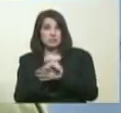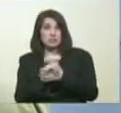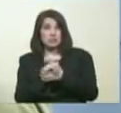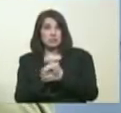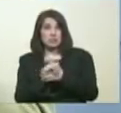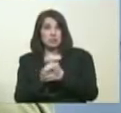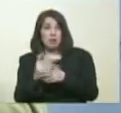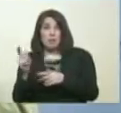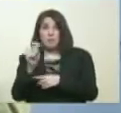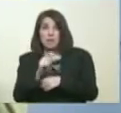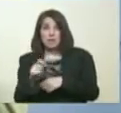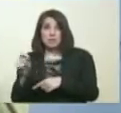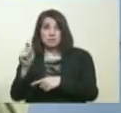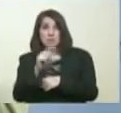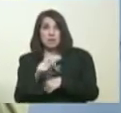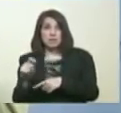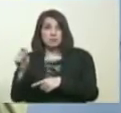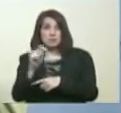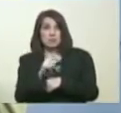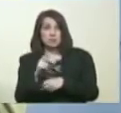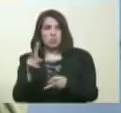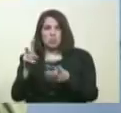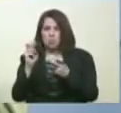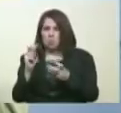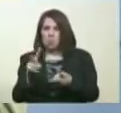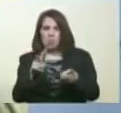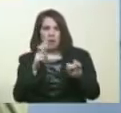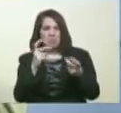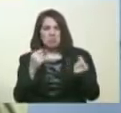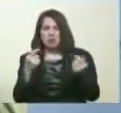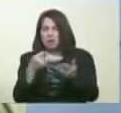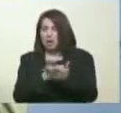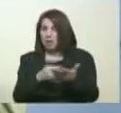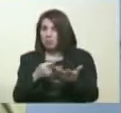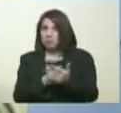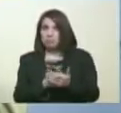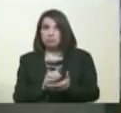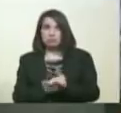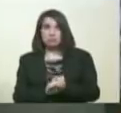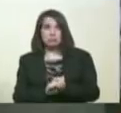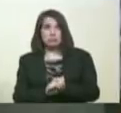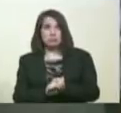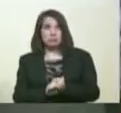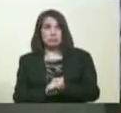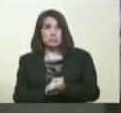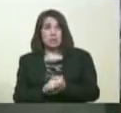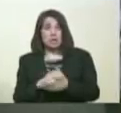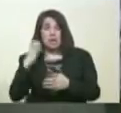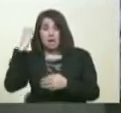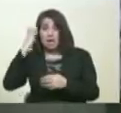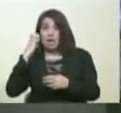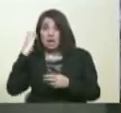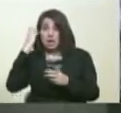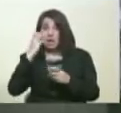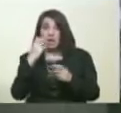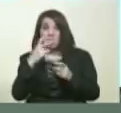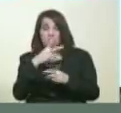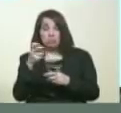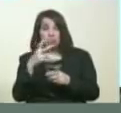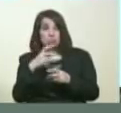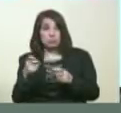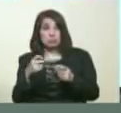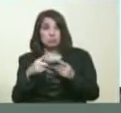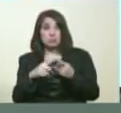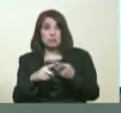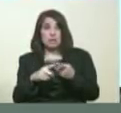Mes por mes, ¿cuánto hay en cash, en euros, en dólares, en yuanes, en